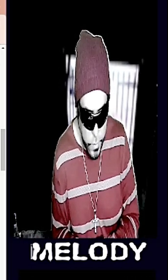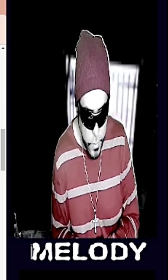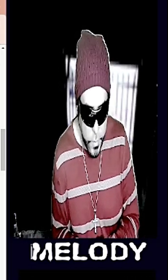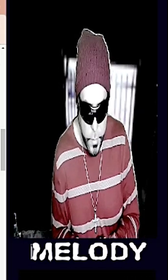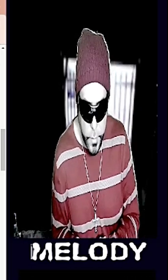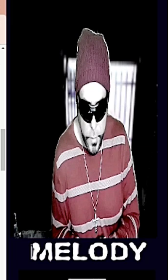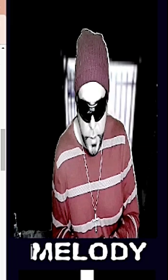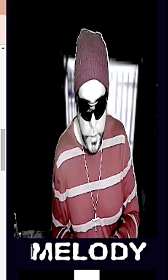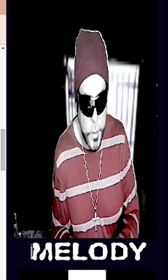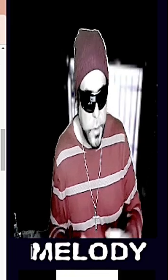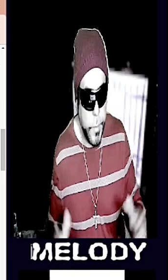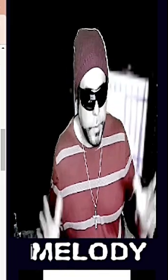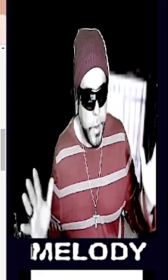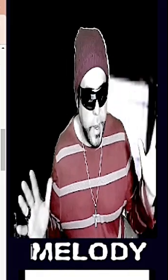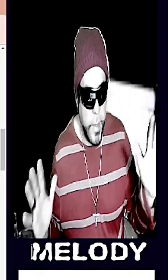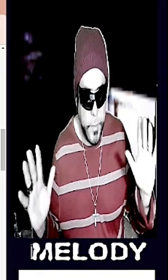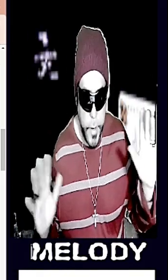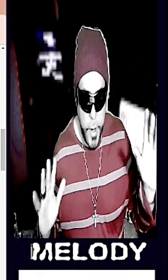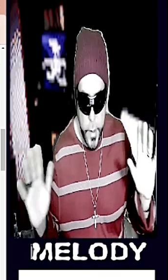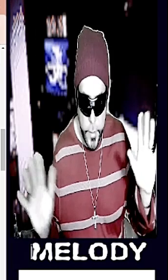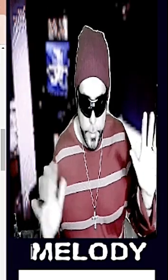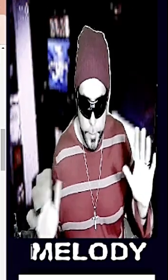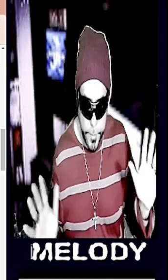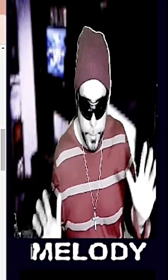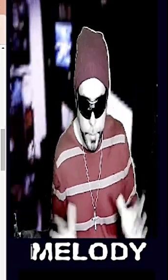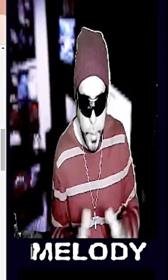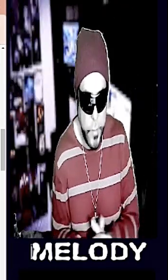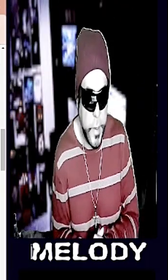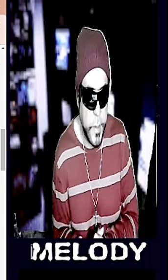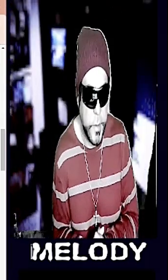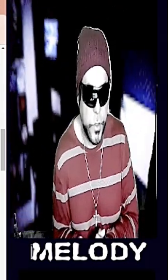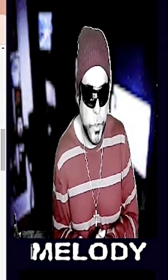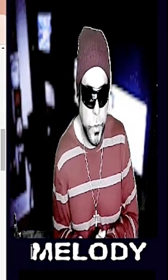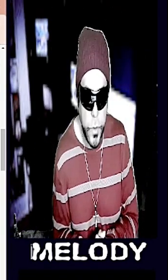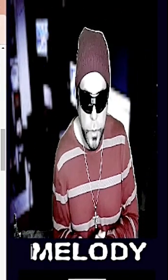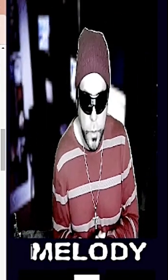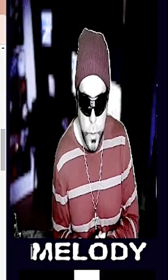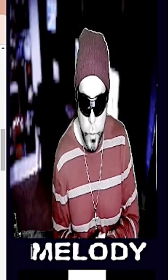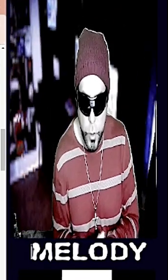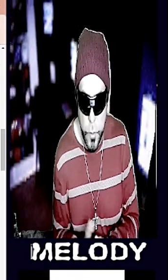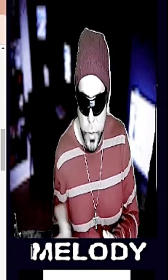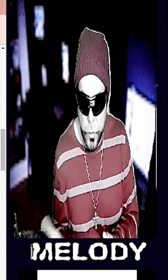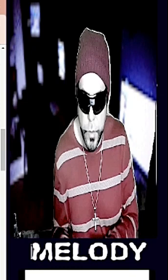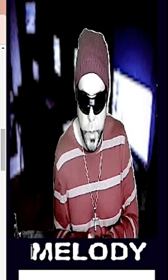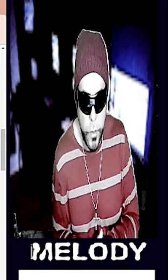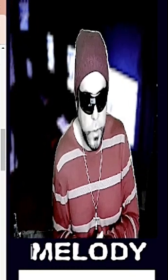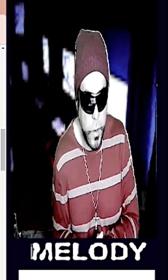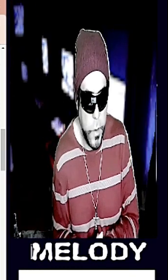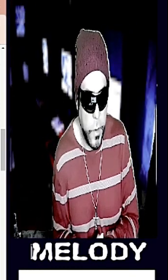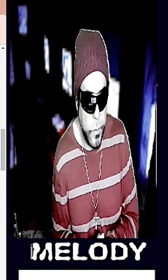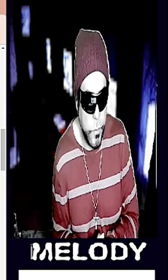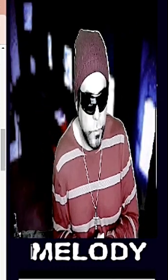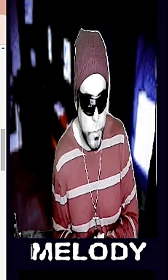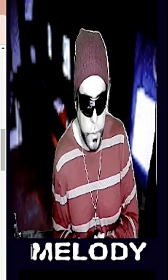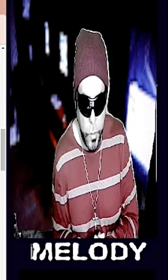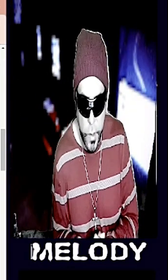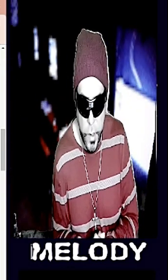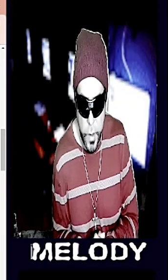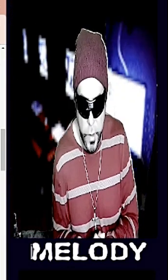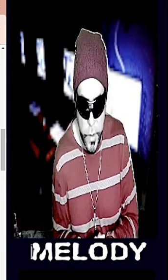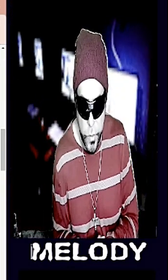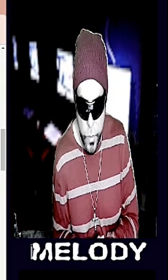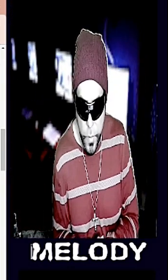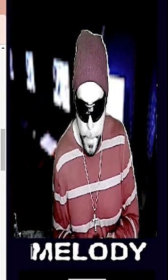todo respeto ya se sienten preparadas para para aventar eso no luego un video del asunto